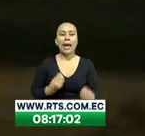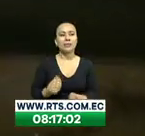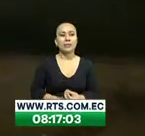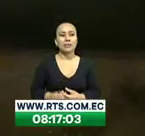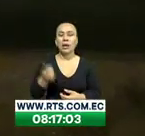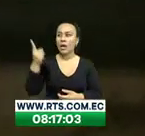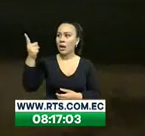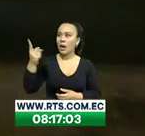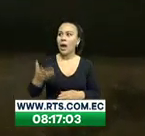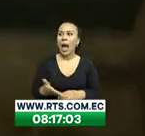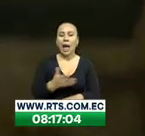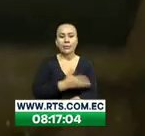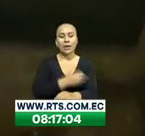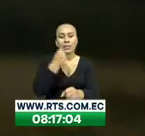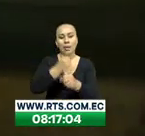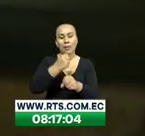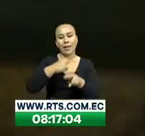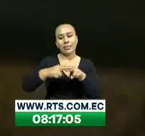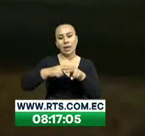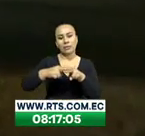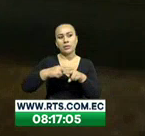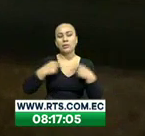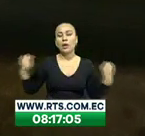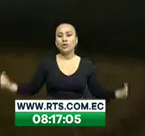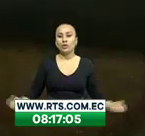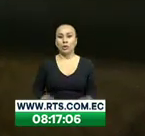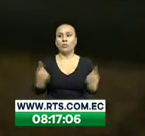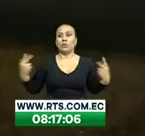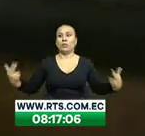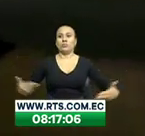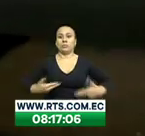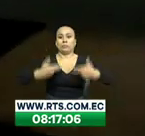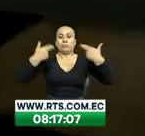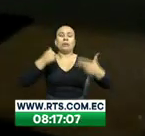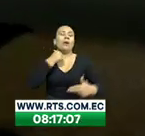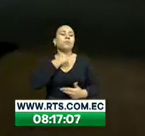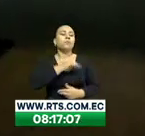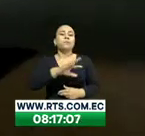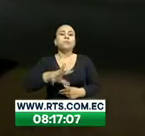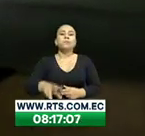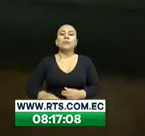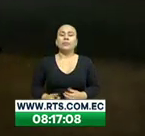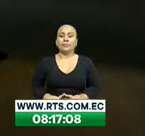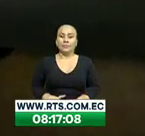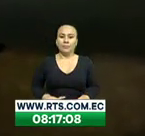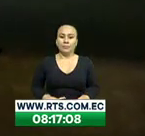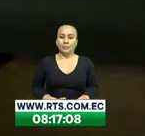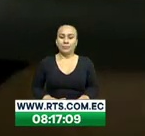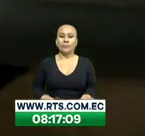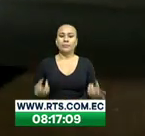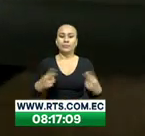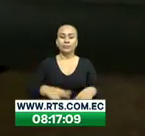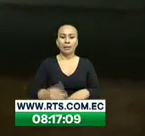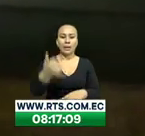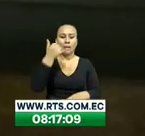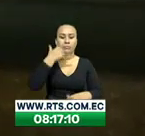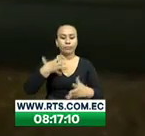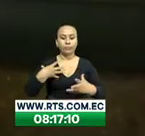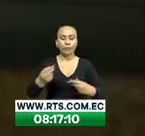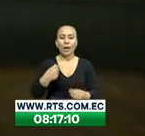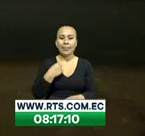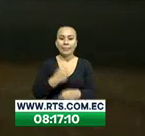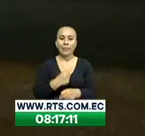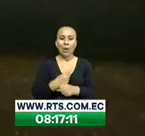labores de taxista informal, que fue sorprendido por sujetos desconocidos. Lo asaltaron. Se le llevaron todo lo ganado en el